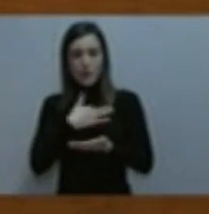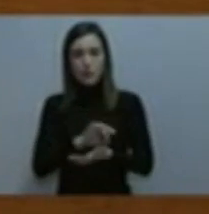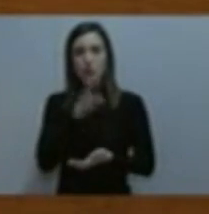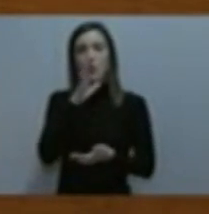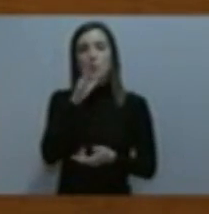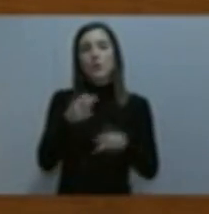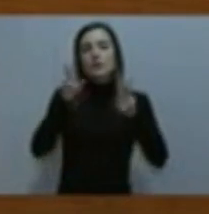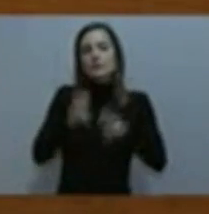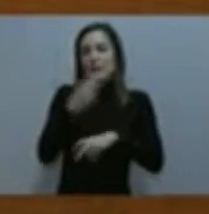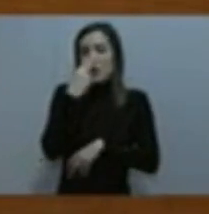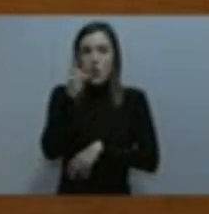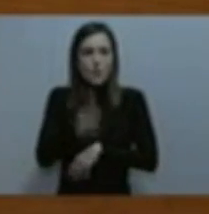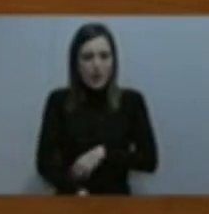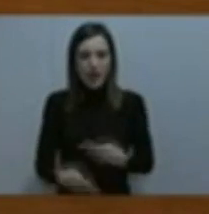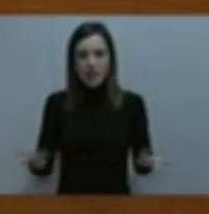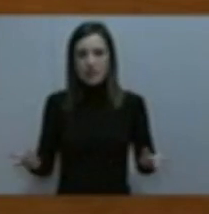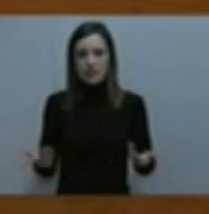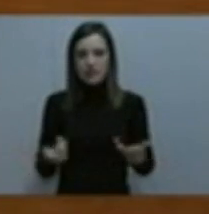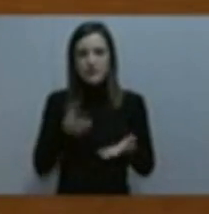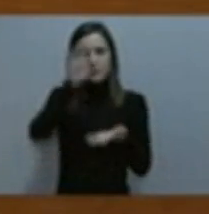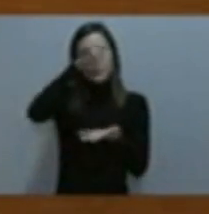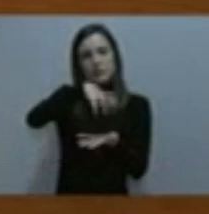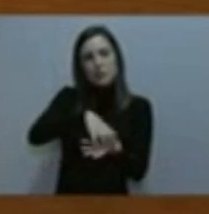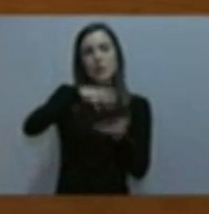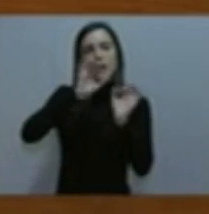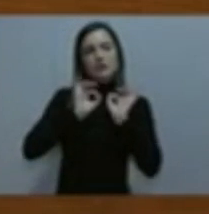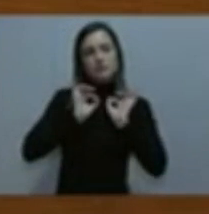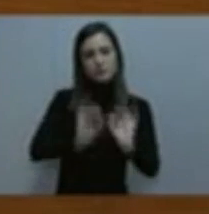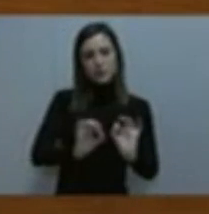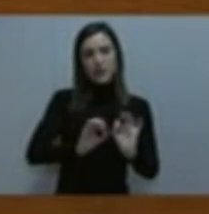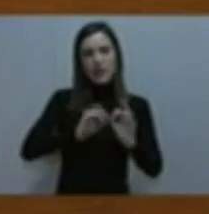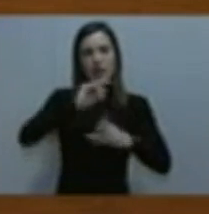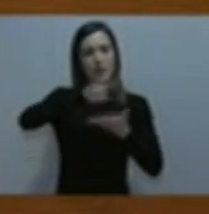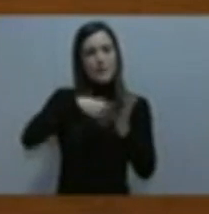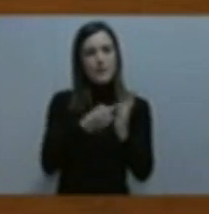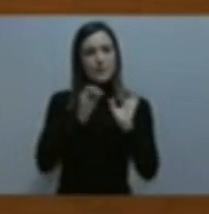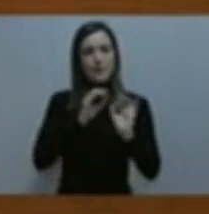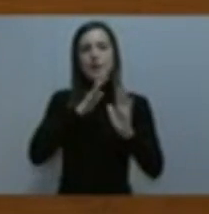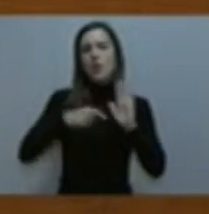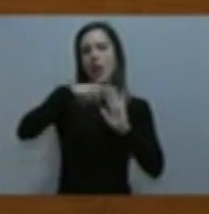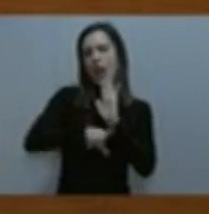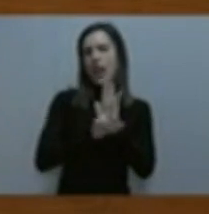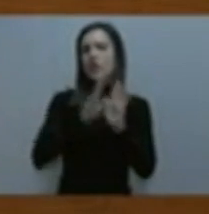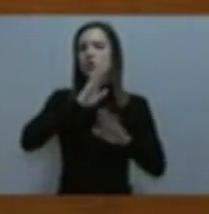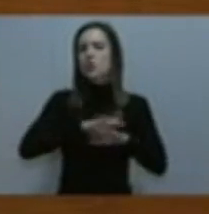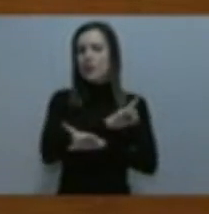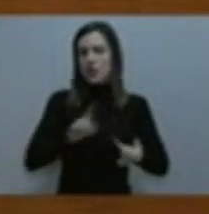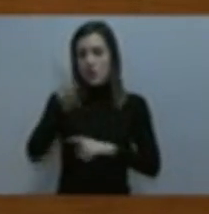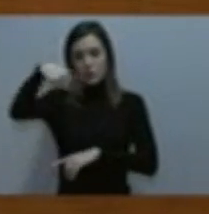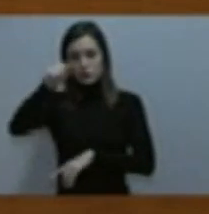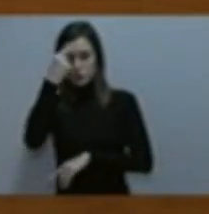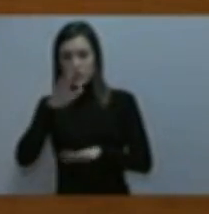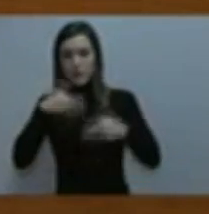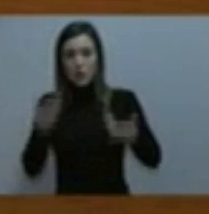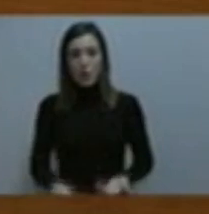de la inutilidad, planifican esta infraestructura, incumpliendo una norma que ustedes conocían, el Reglamento de Actividades